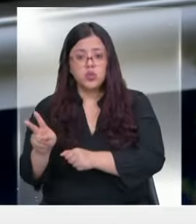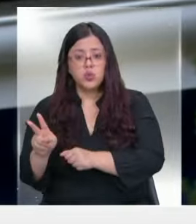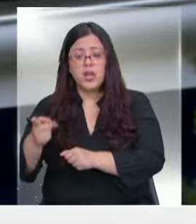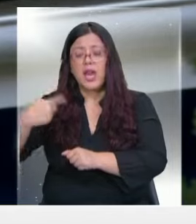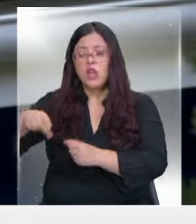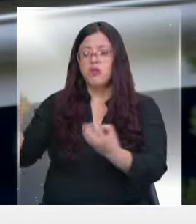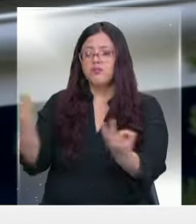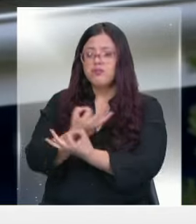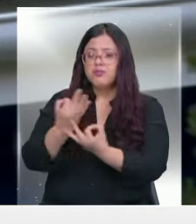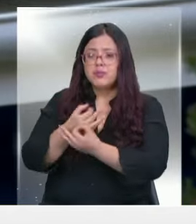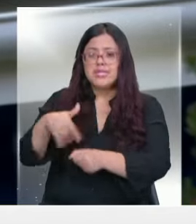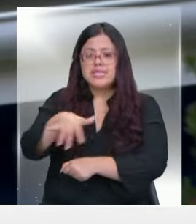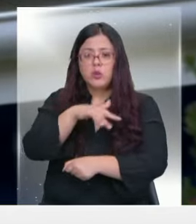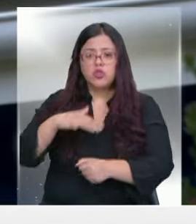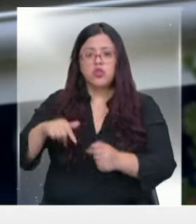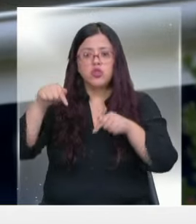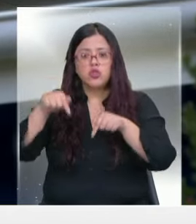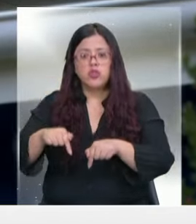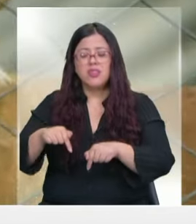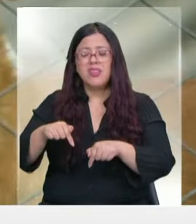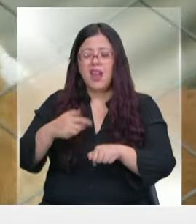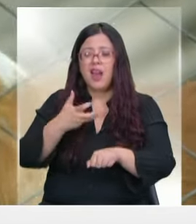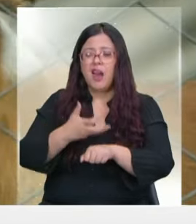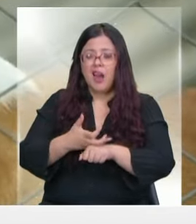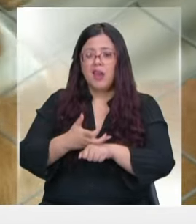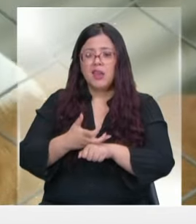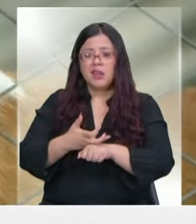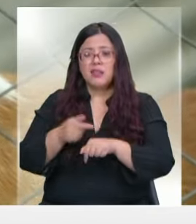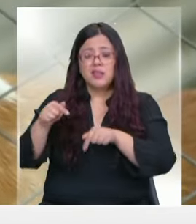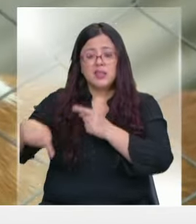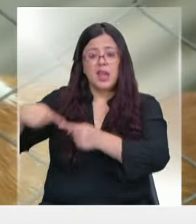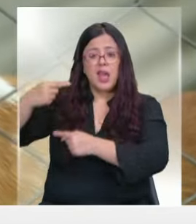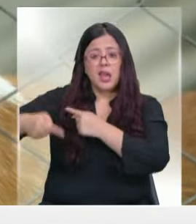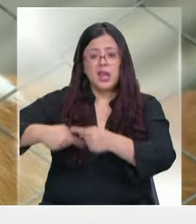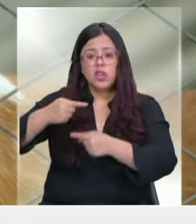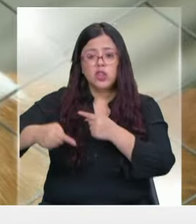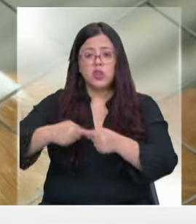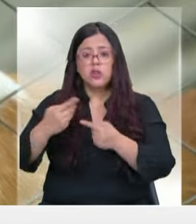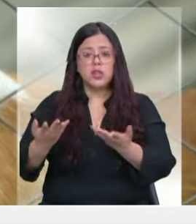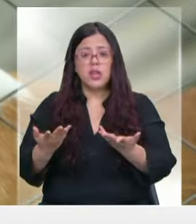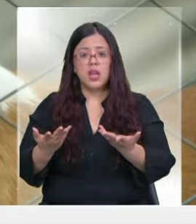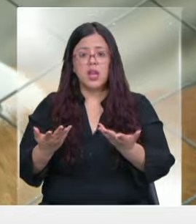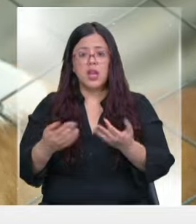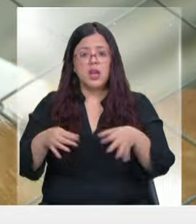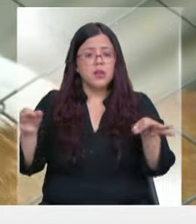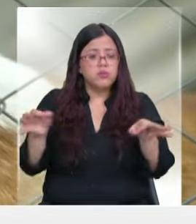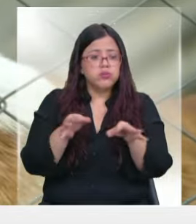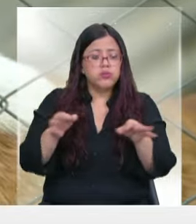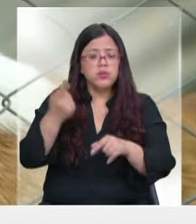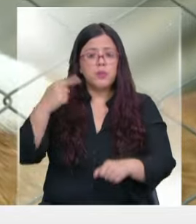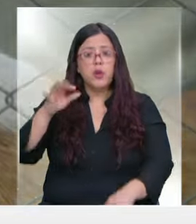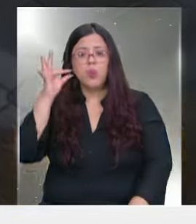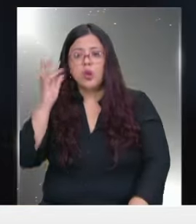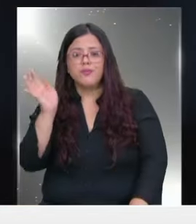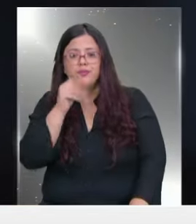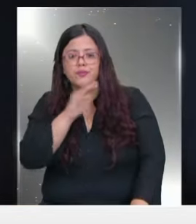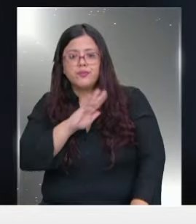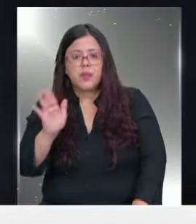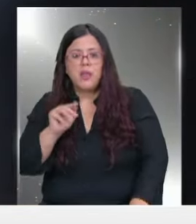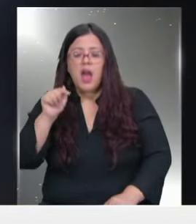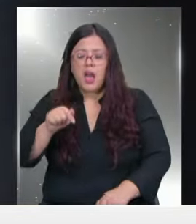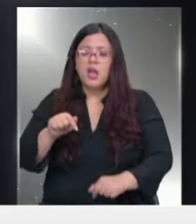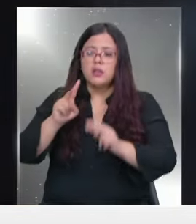hablan de lo ocurrido y lo que hoy están viviendo. Hasta ahora esta historia se ha contado sin sus relatos. Aquí los escuchamos de